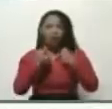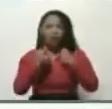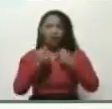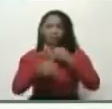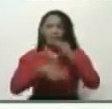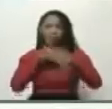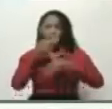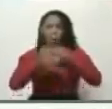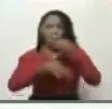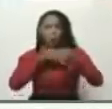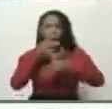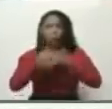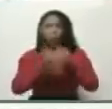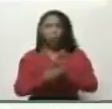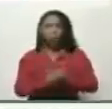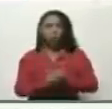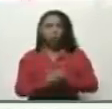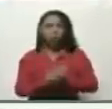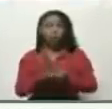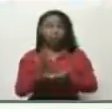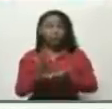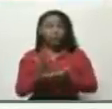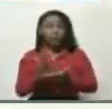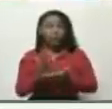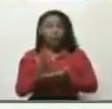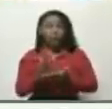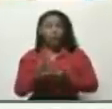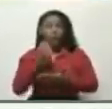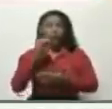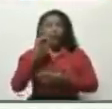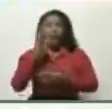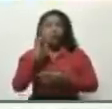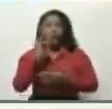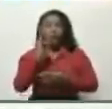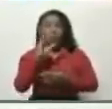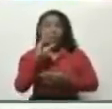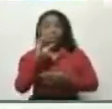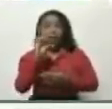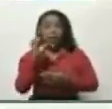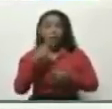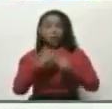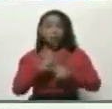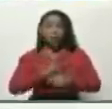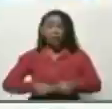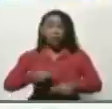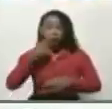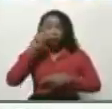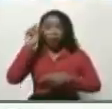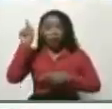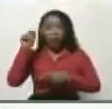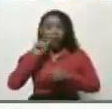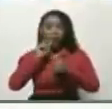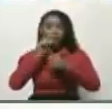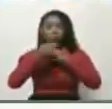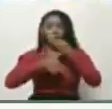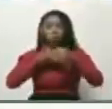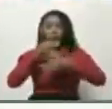discurso fue Fidel Castro Ruz, en aquel histórico discurso que salió